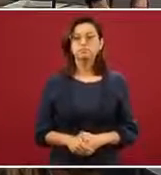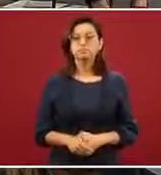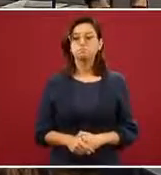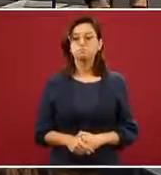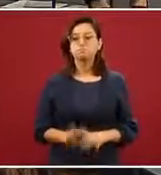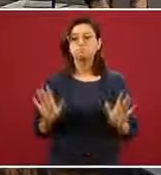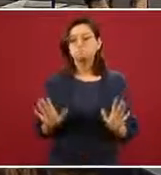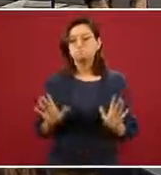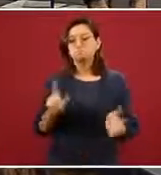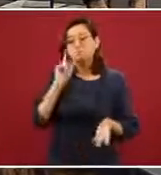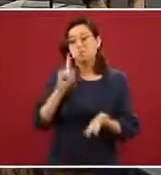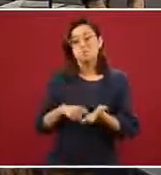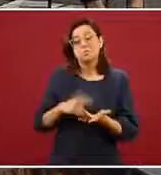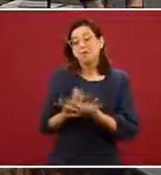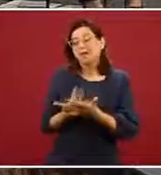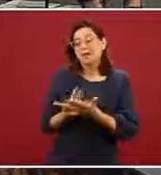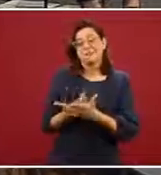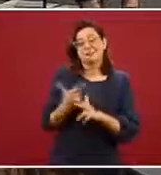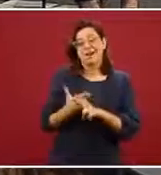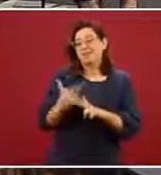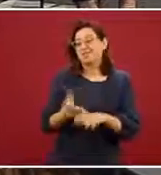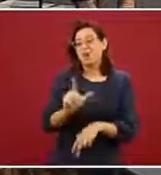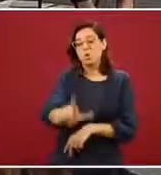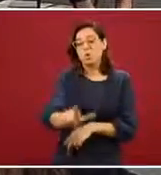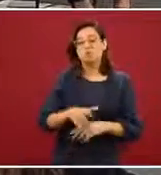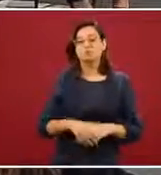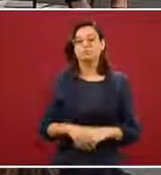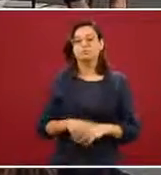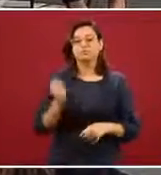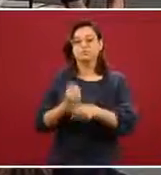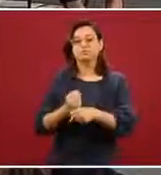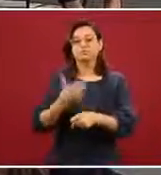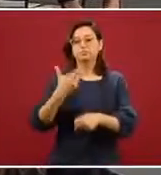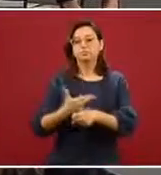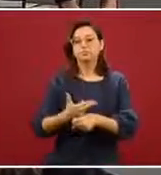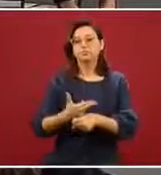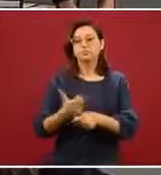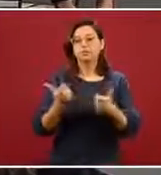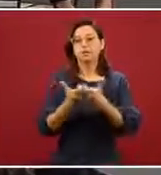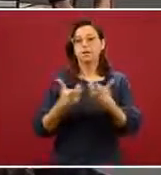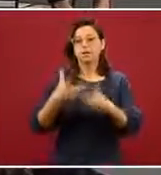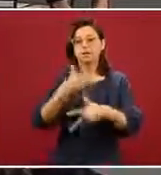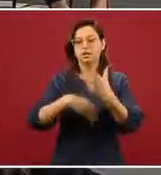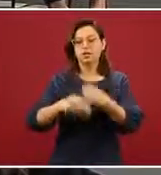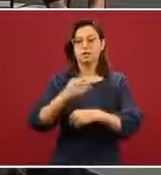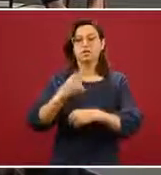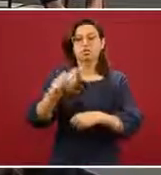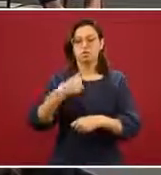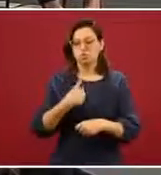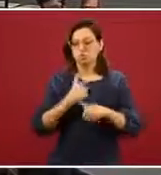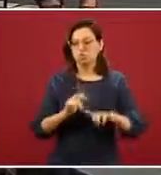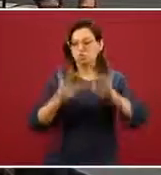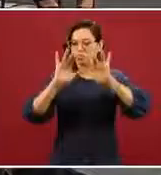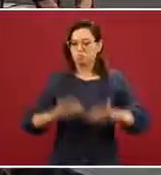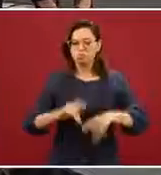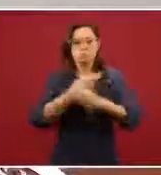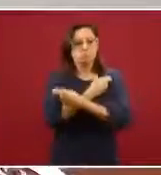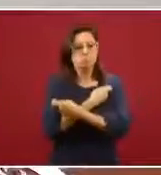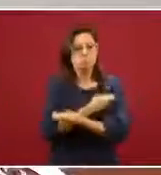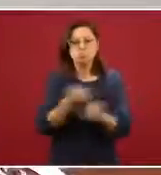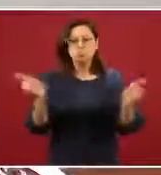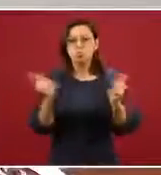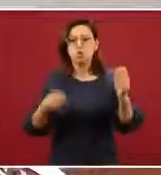vamos a saberlo el propio lunes. En el caso de la Secretaría de Economía, yo circulé un escrito a todos